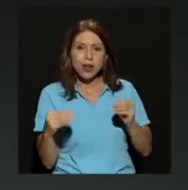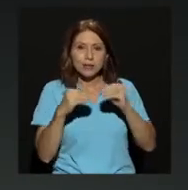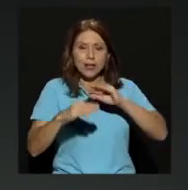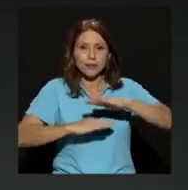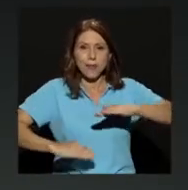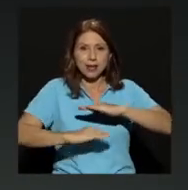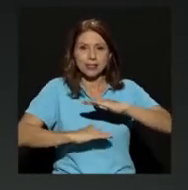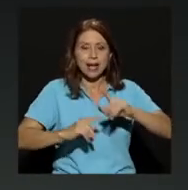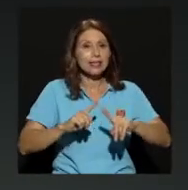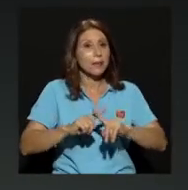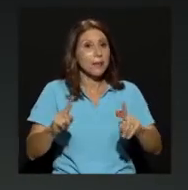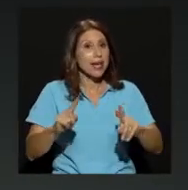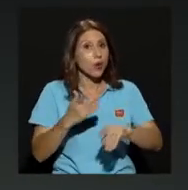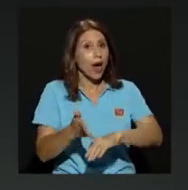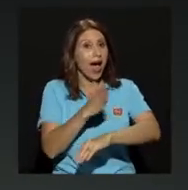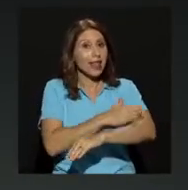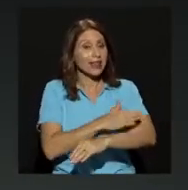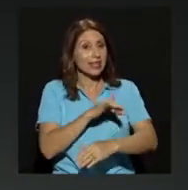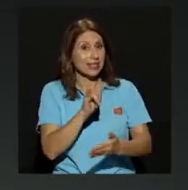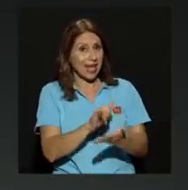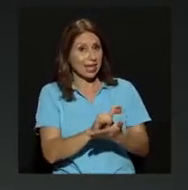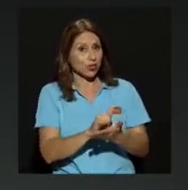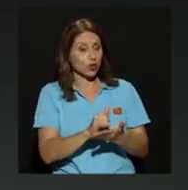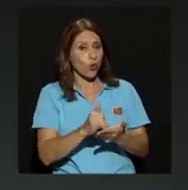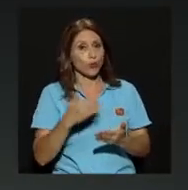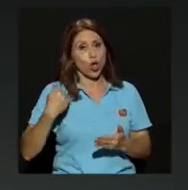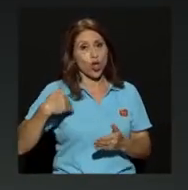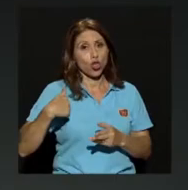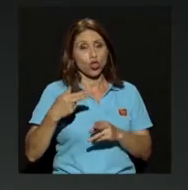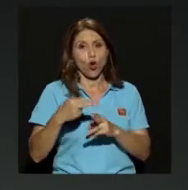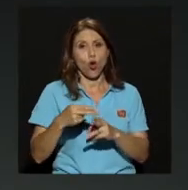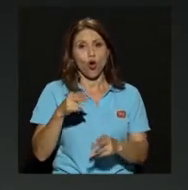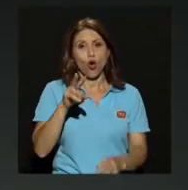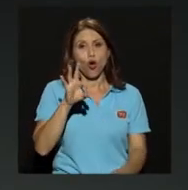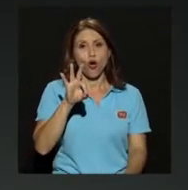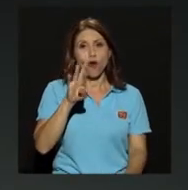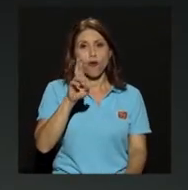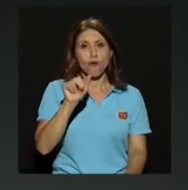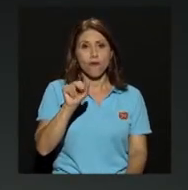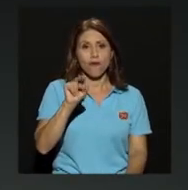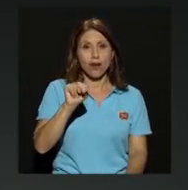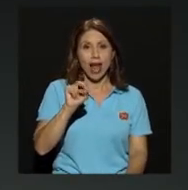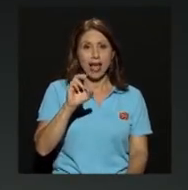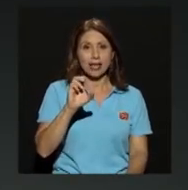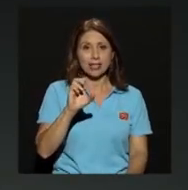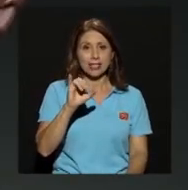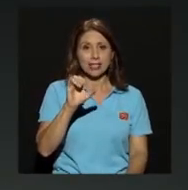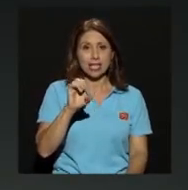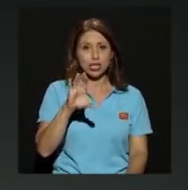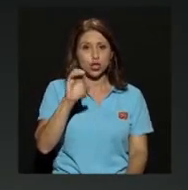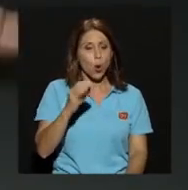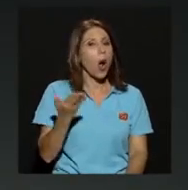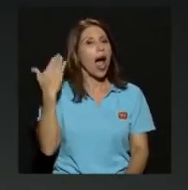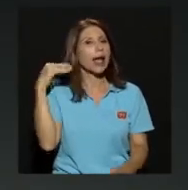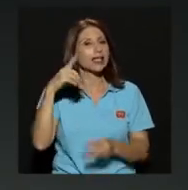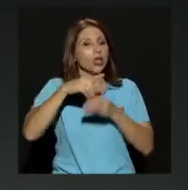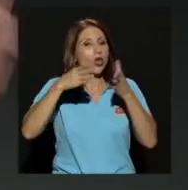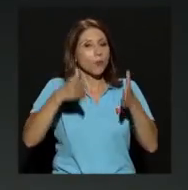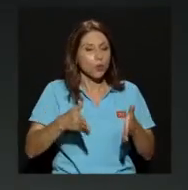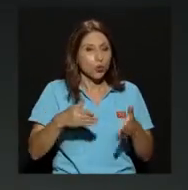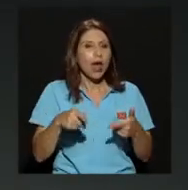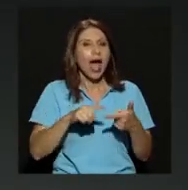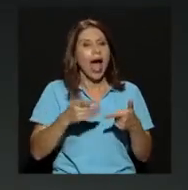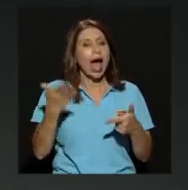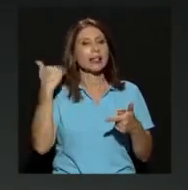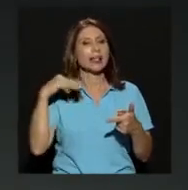antes de eso francisco qué ha sido tipo lo que ha sido ministro que ha sido